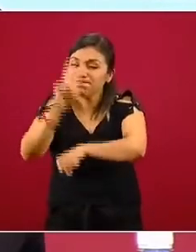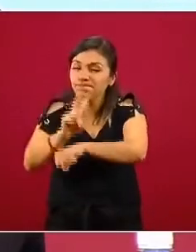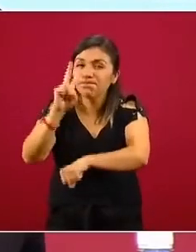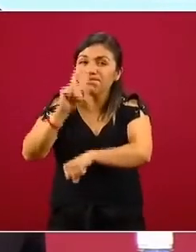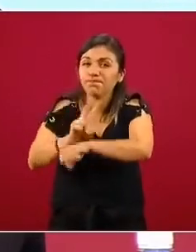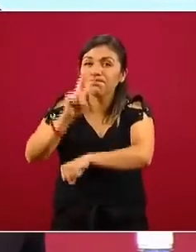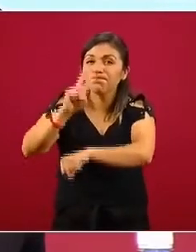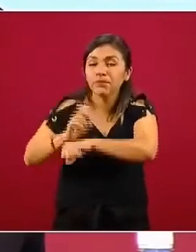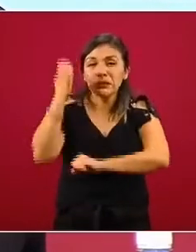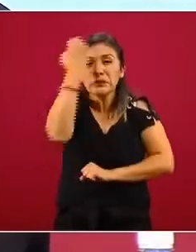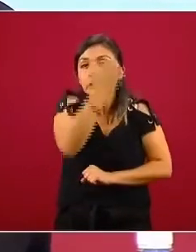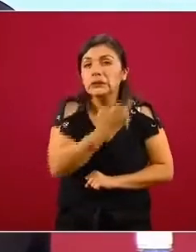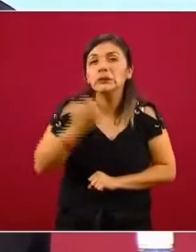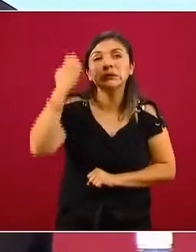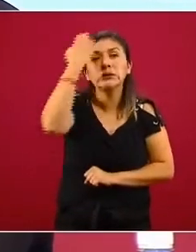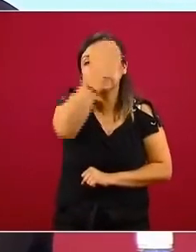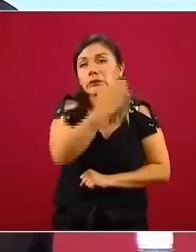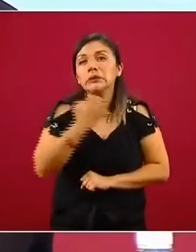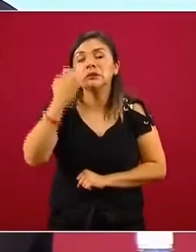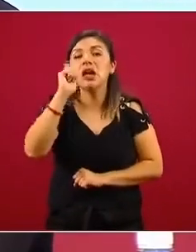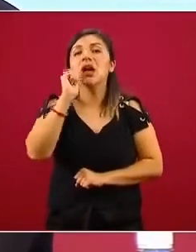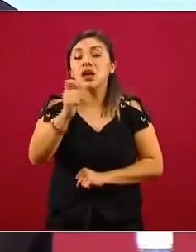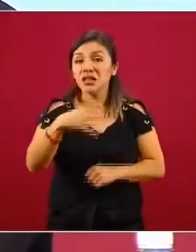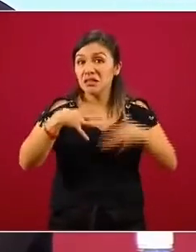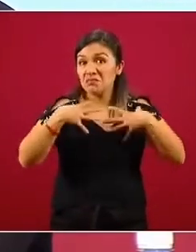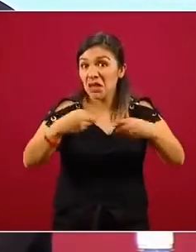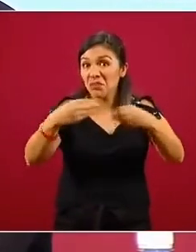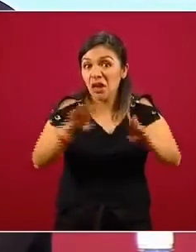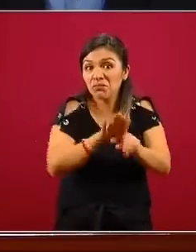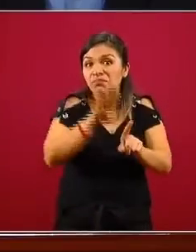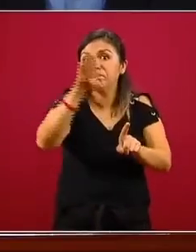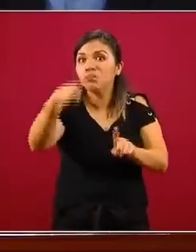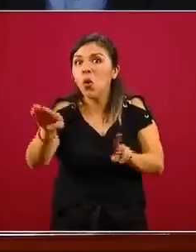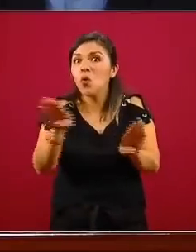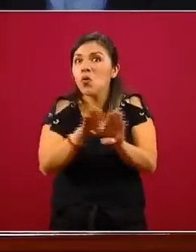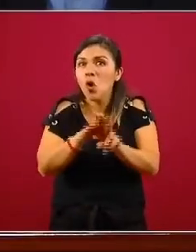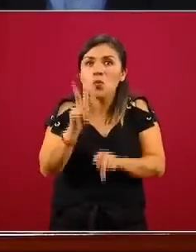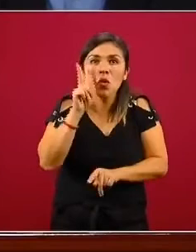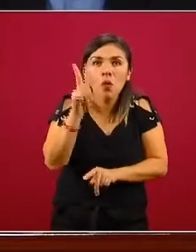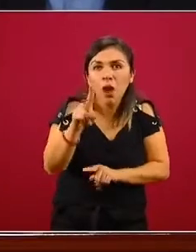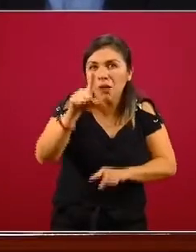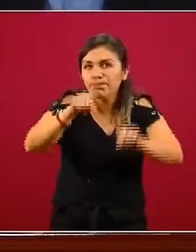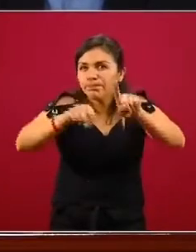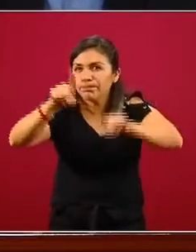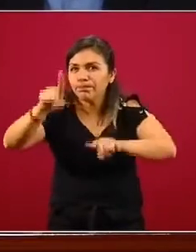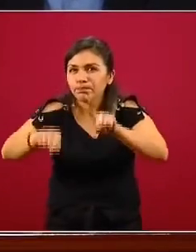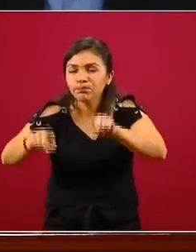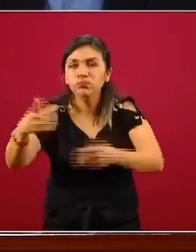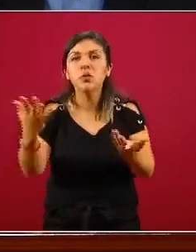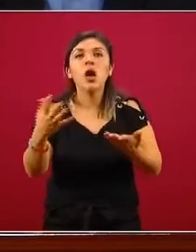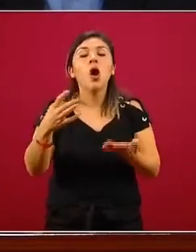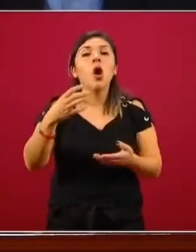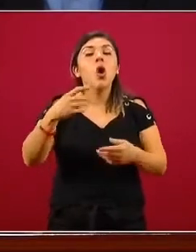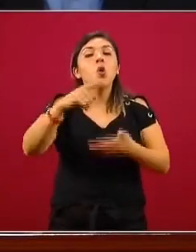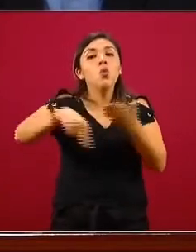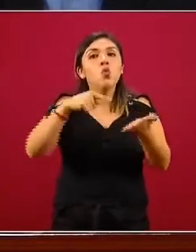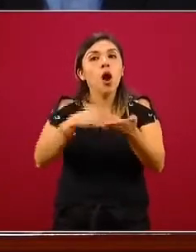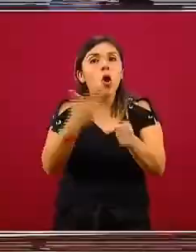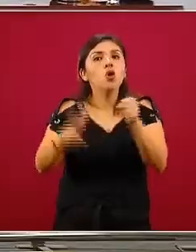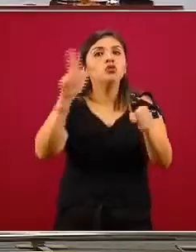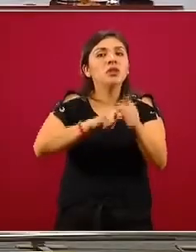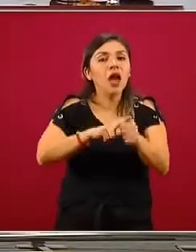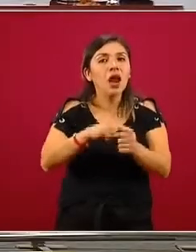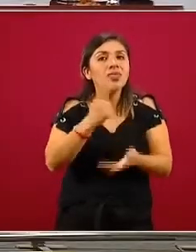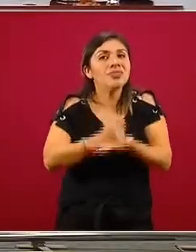múltiples parámetros que tienen que ver con la curva de epidémica, tienen que ver con la ocupación de las terapias intensivas y la